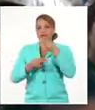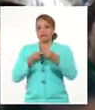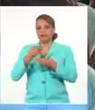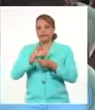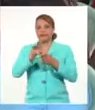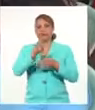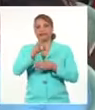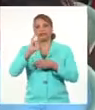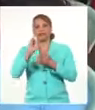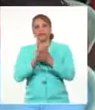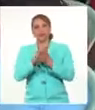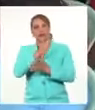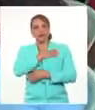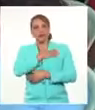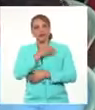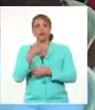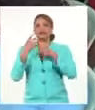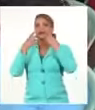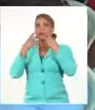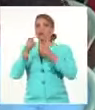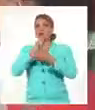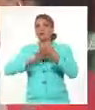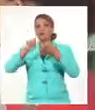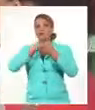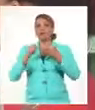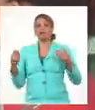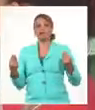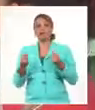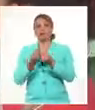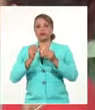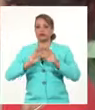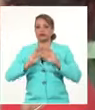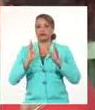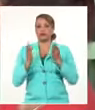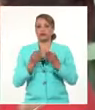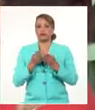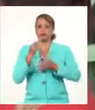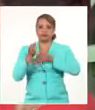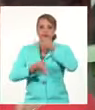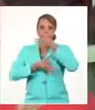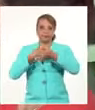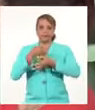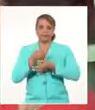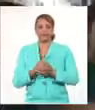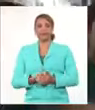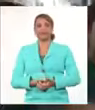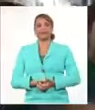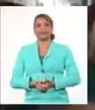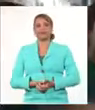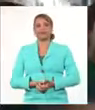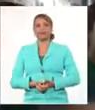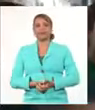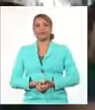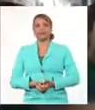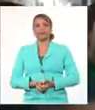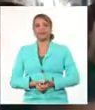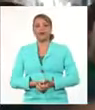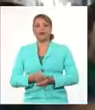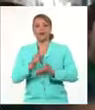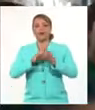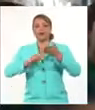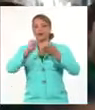importancia del voto unido y la representatividad de los candidatos. Y vemos que en esa candidatura de todo el país están